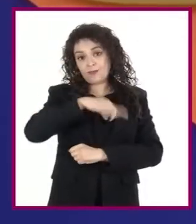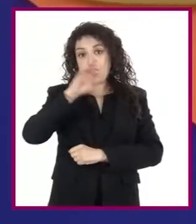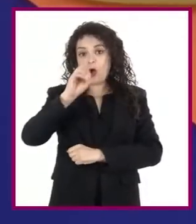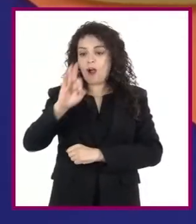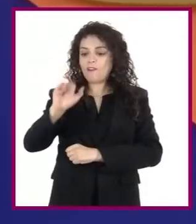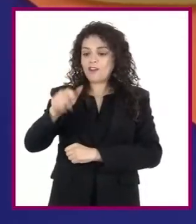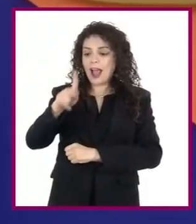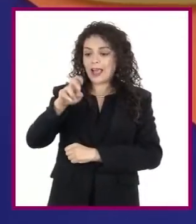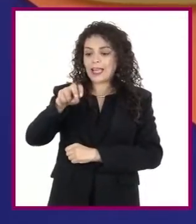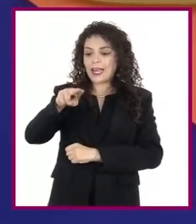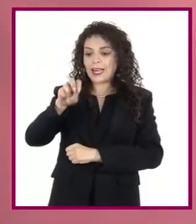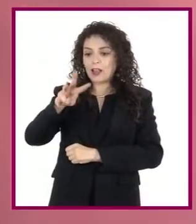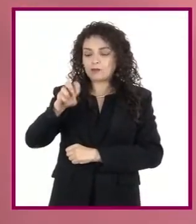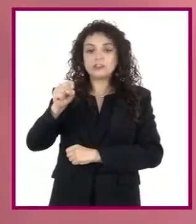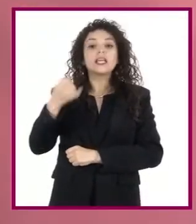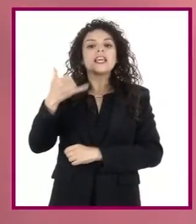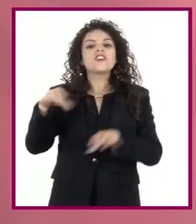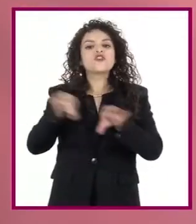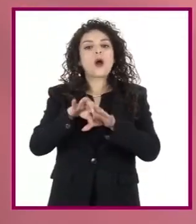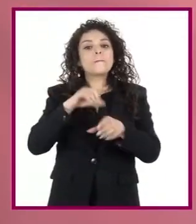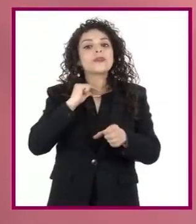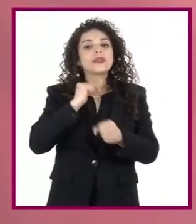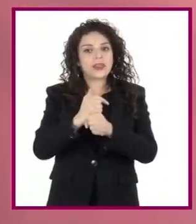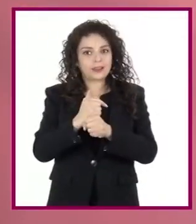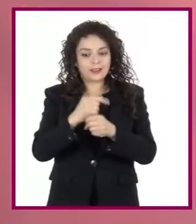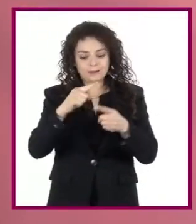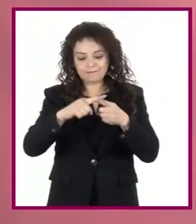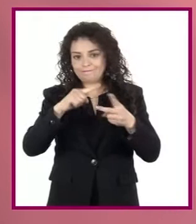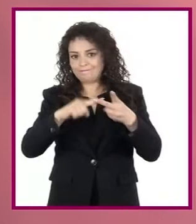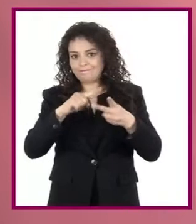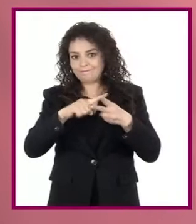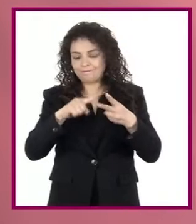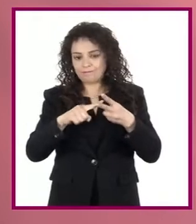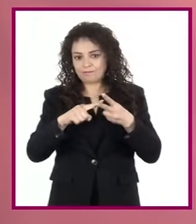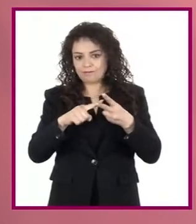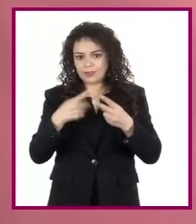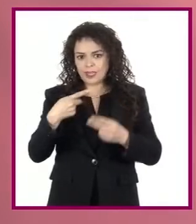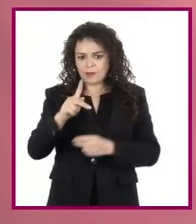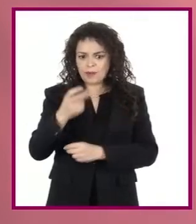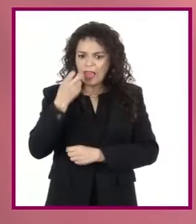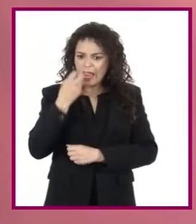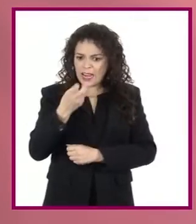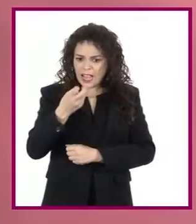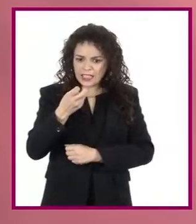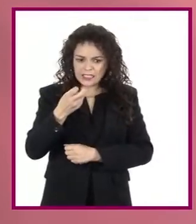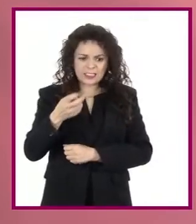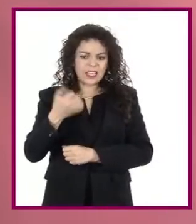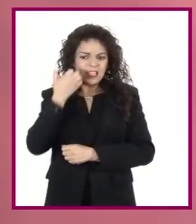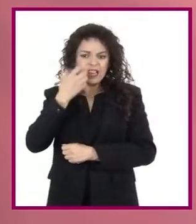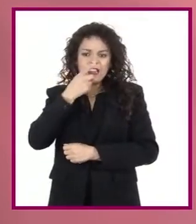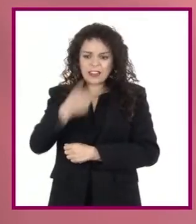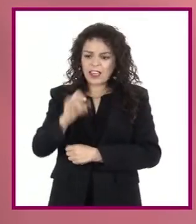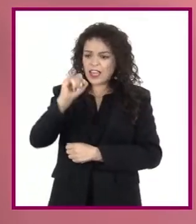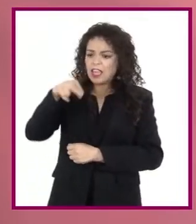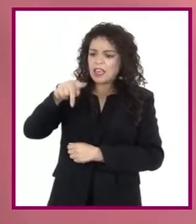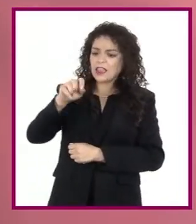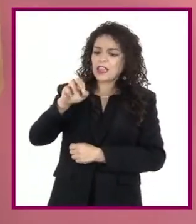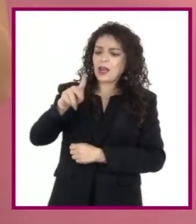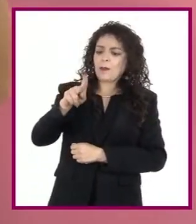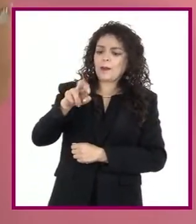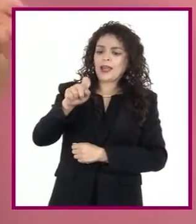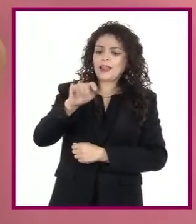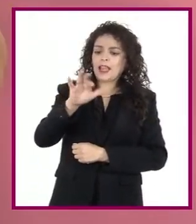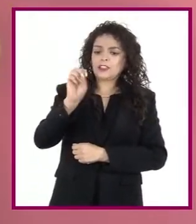¿Y cómo detectarlas? Pero eso no es exactamente una interpretación, sino una recuperación de